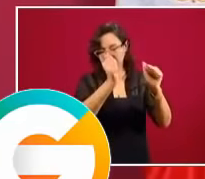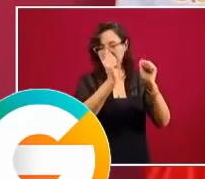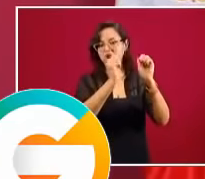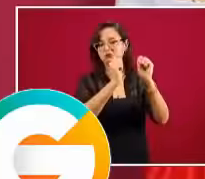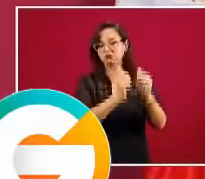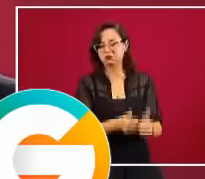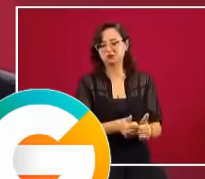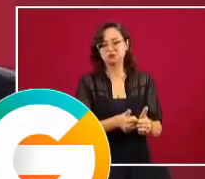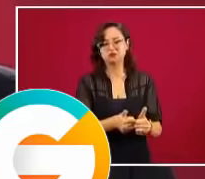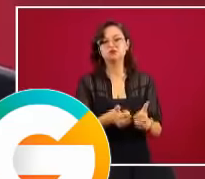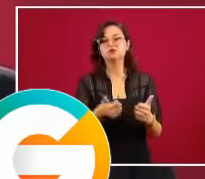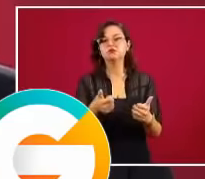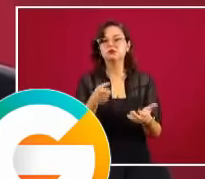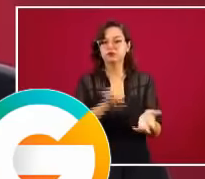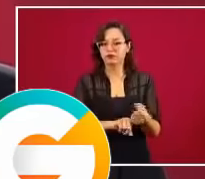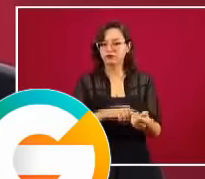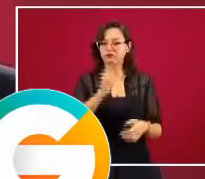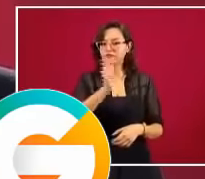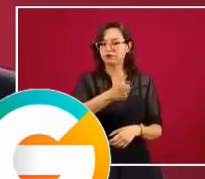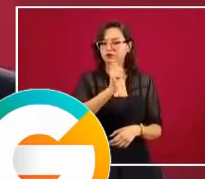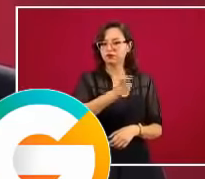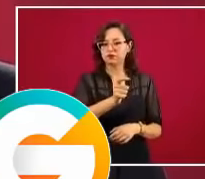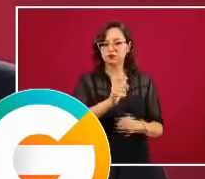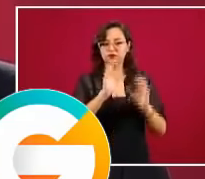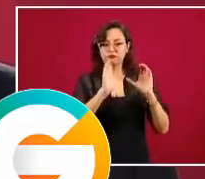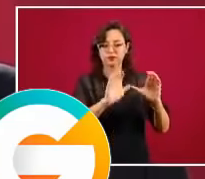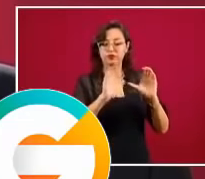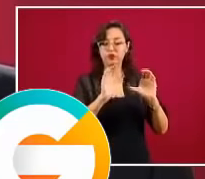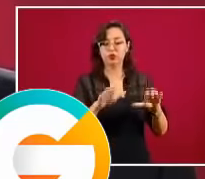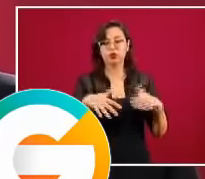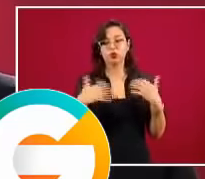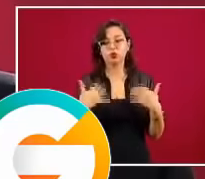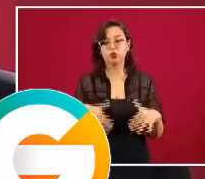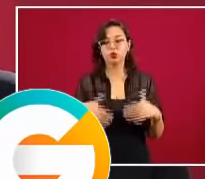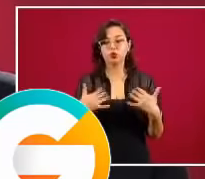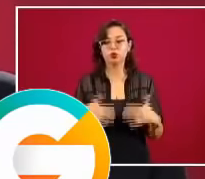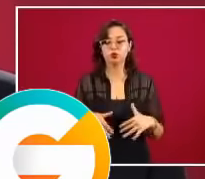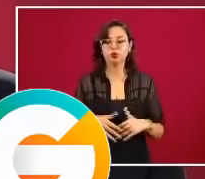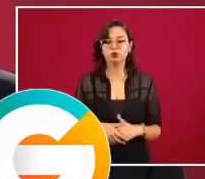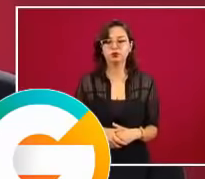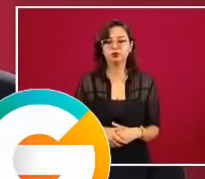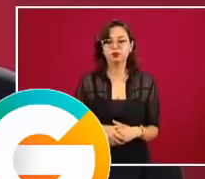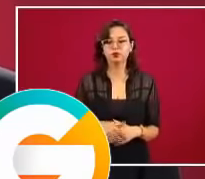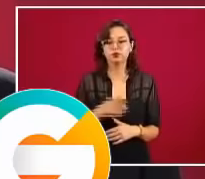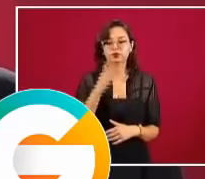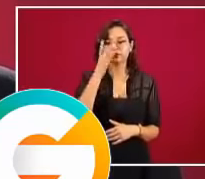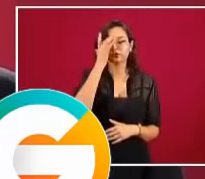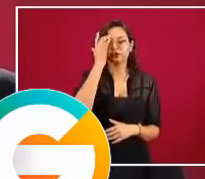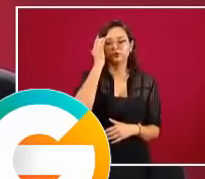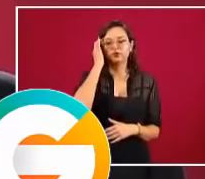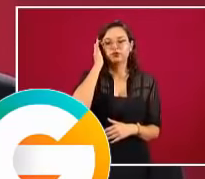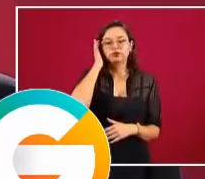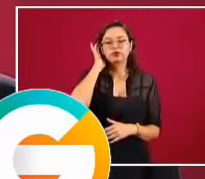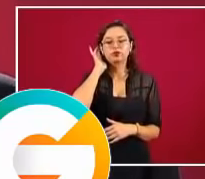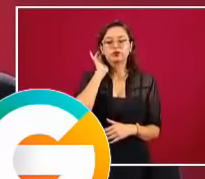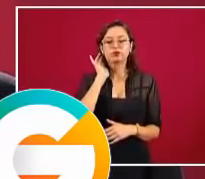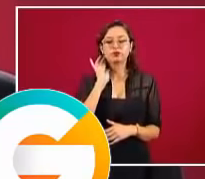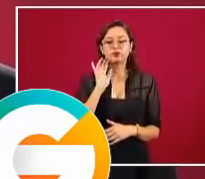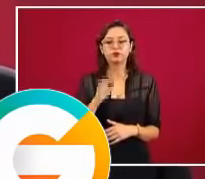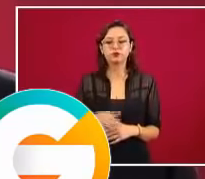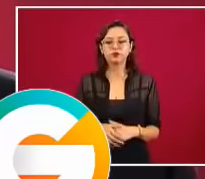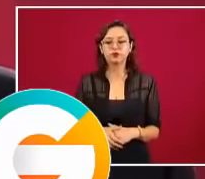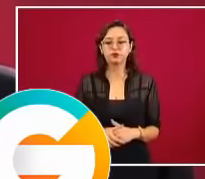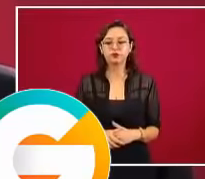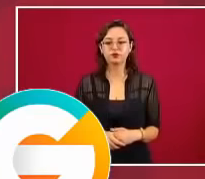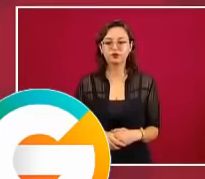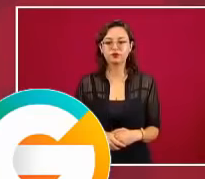pagándoles para que se cuiden. Y nos estamos encargando también,